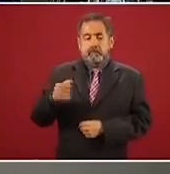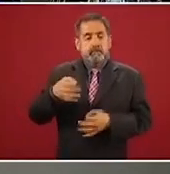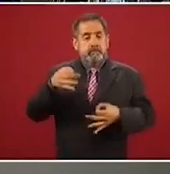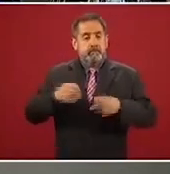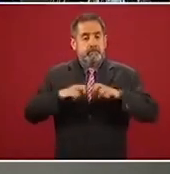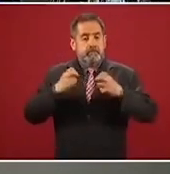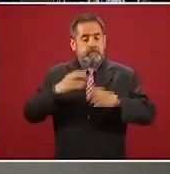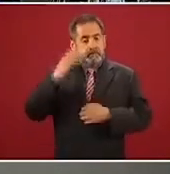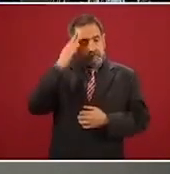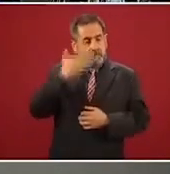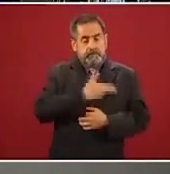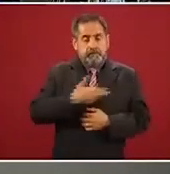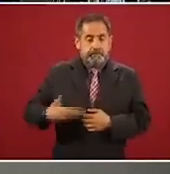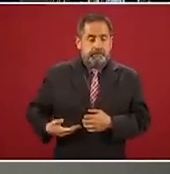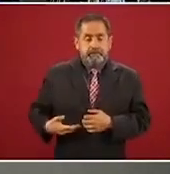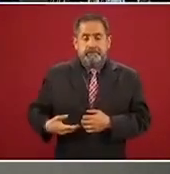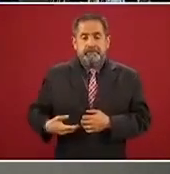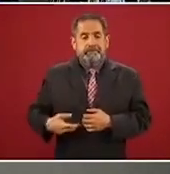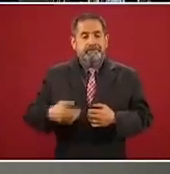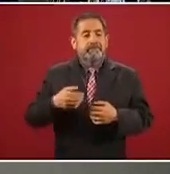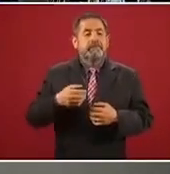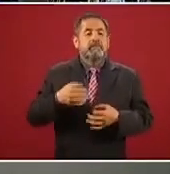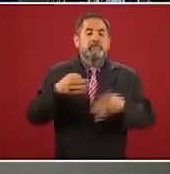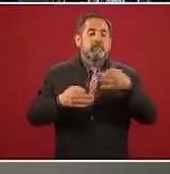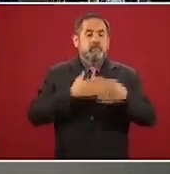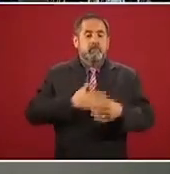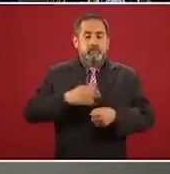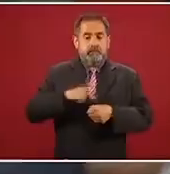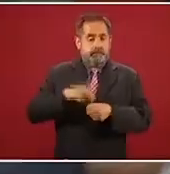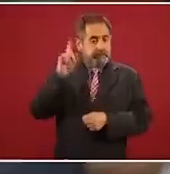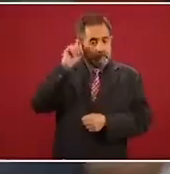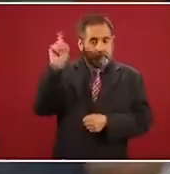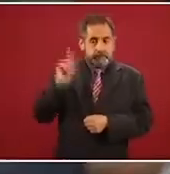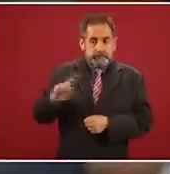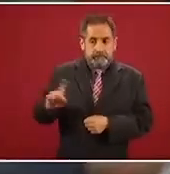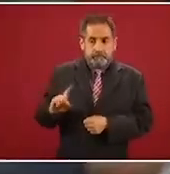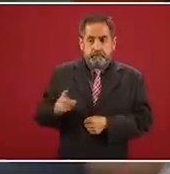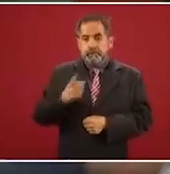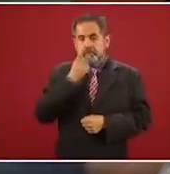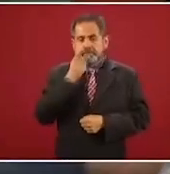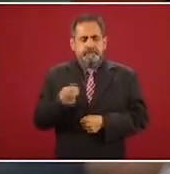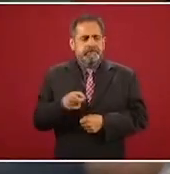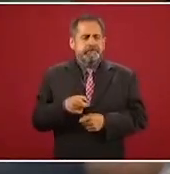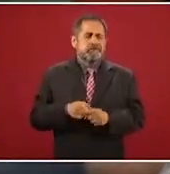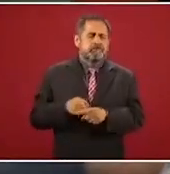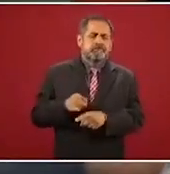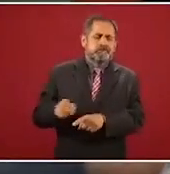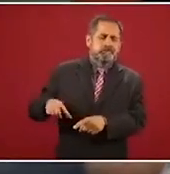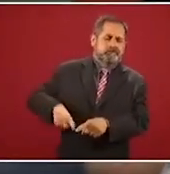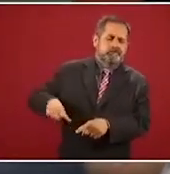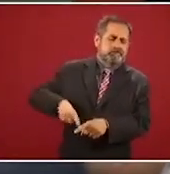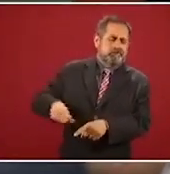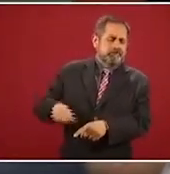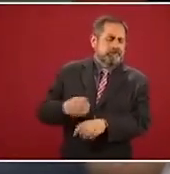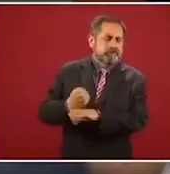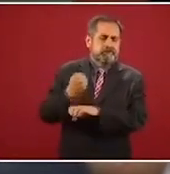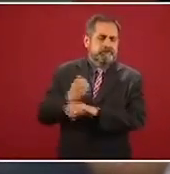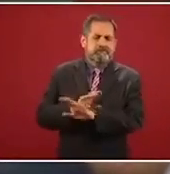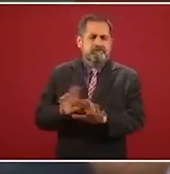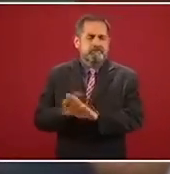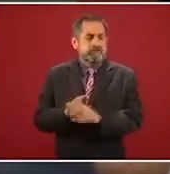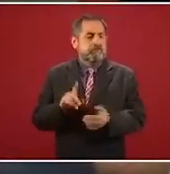presidente del Tribunal Superior de Justicia del Estado de Zacatecas, desmintió a las autoridades del gobierno estatal que habían señalado que una